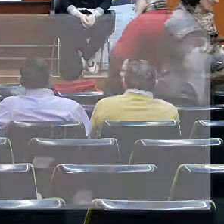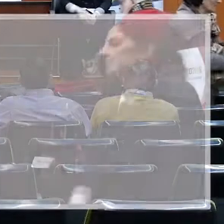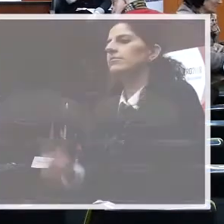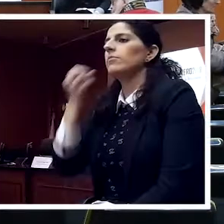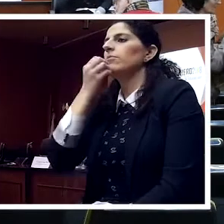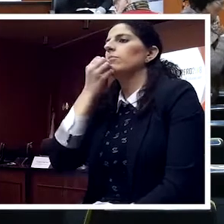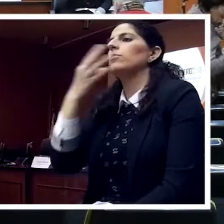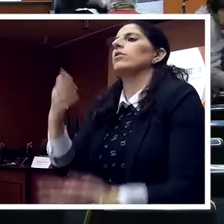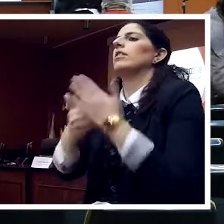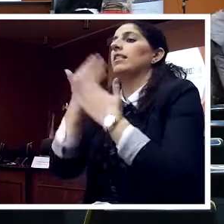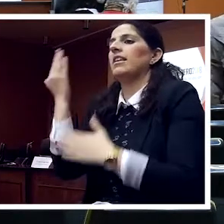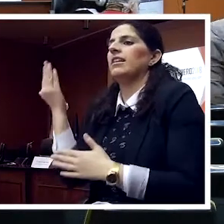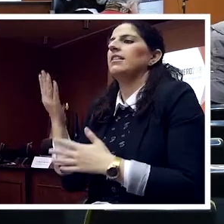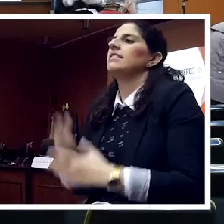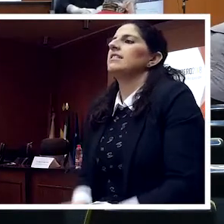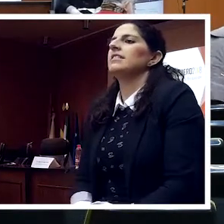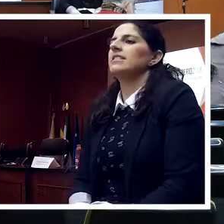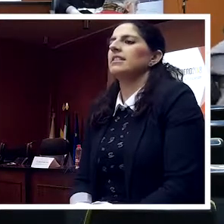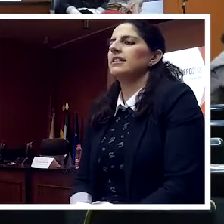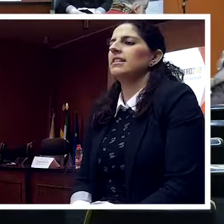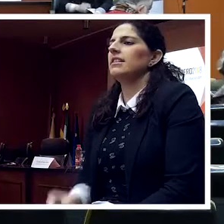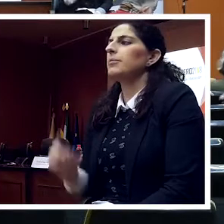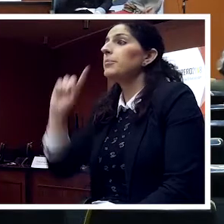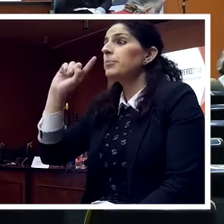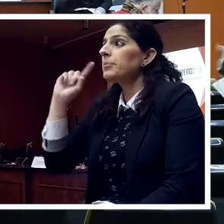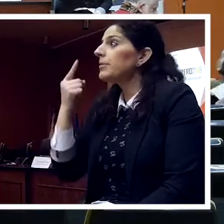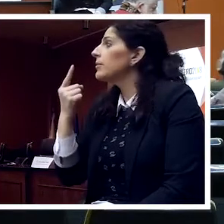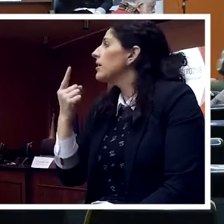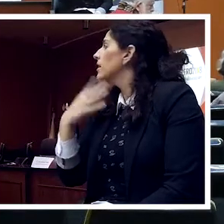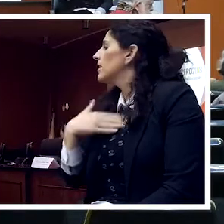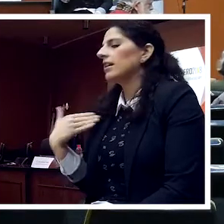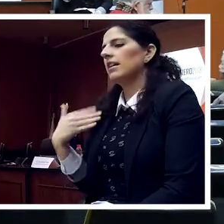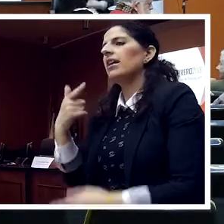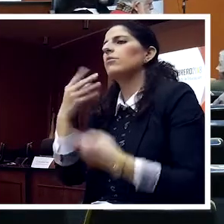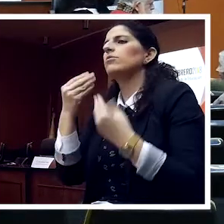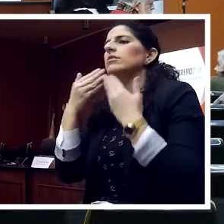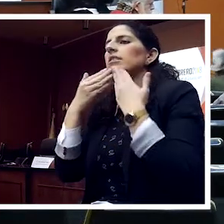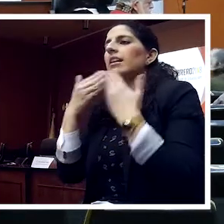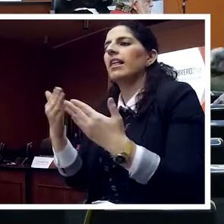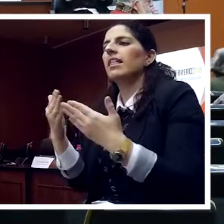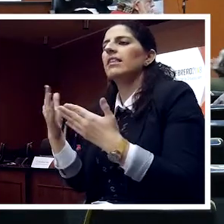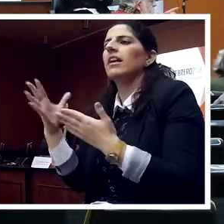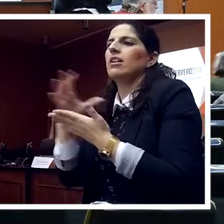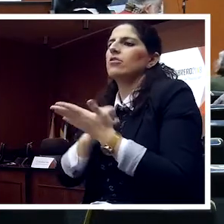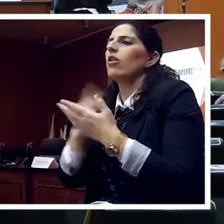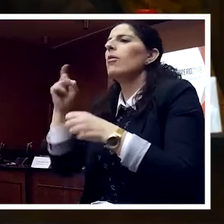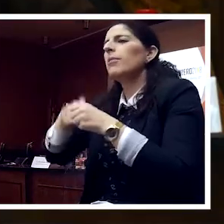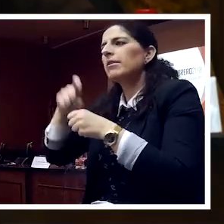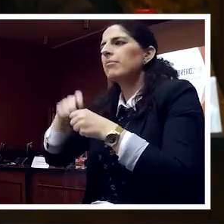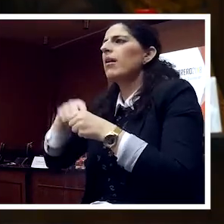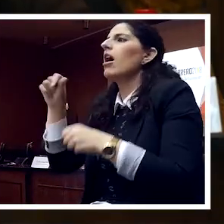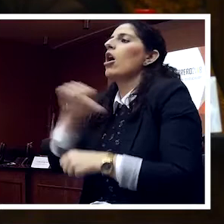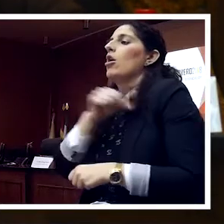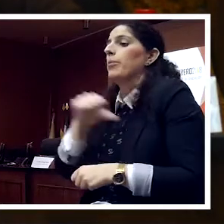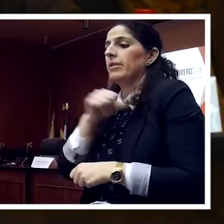Bueno, muy buenos días. En principio, dar las gracias a los colaboradores, al